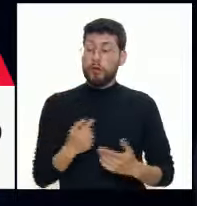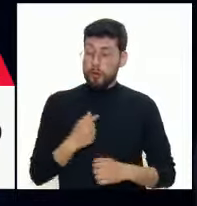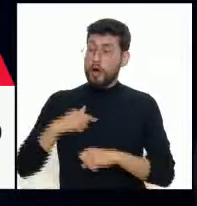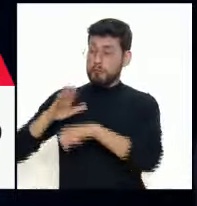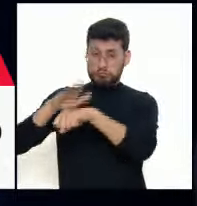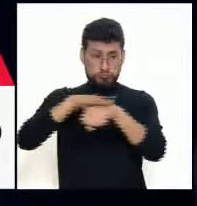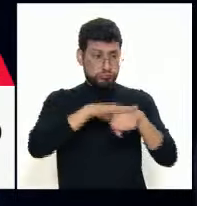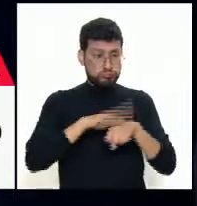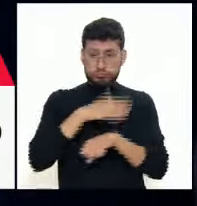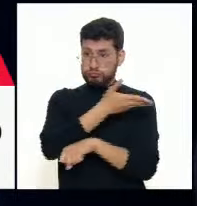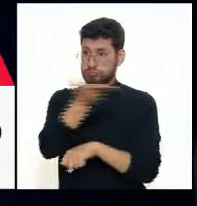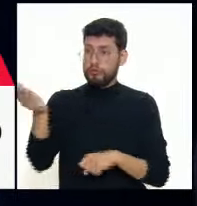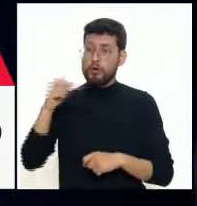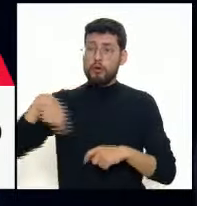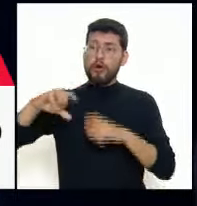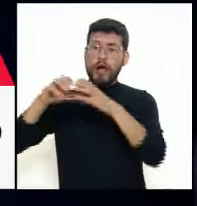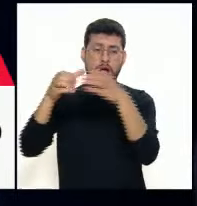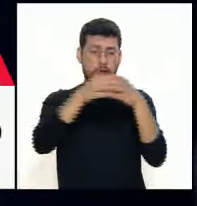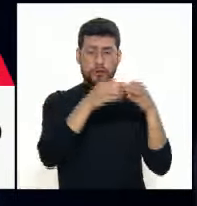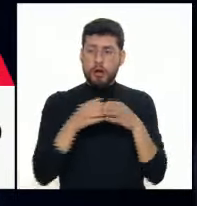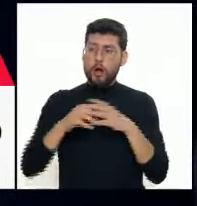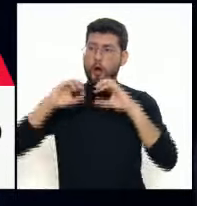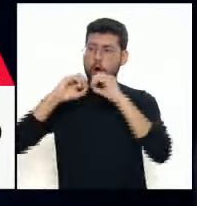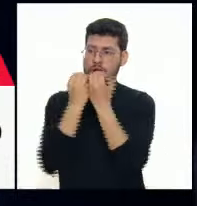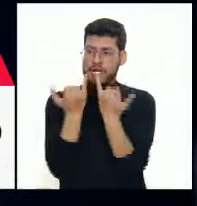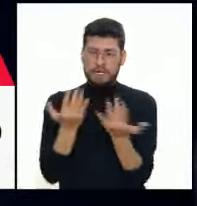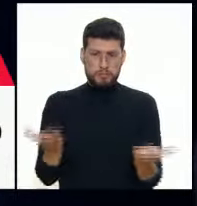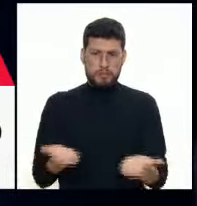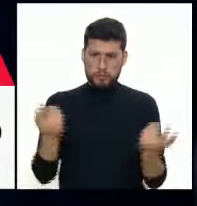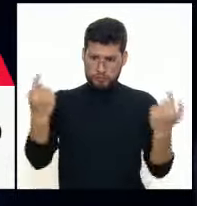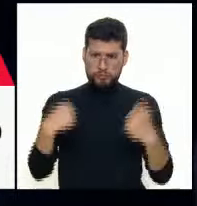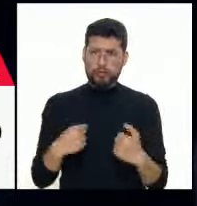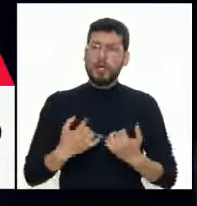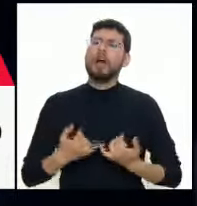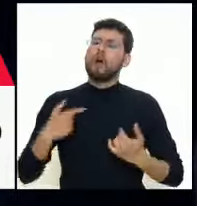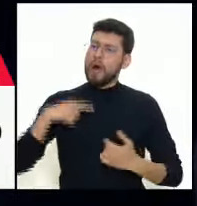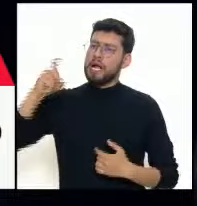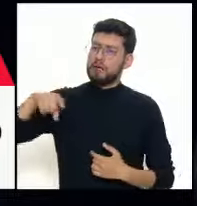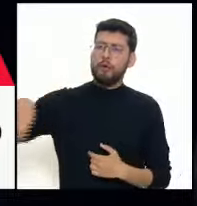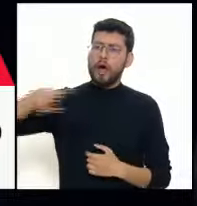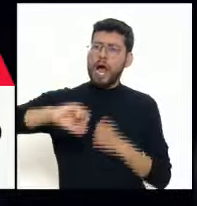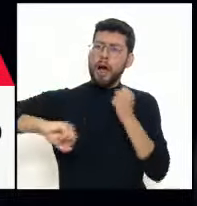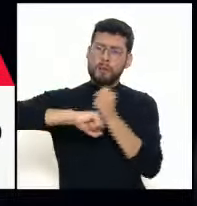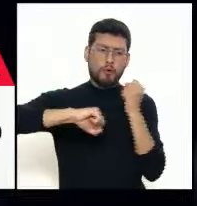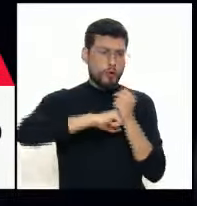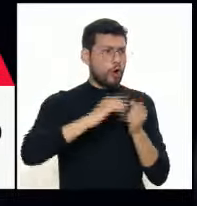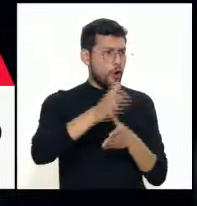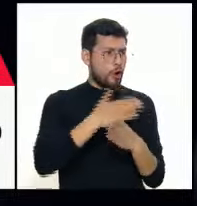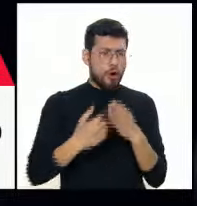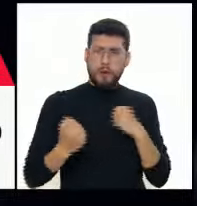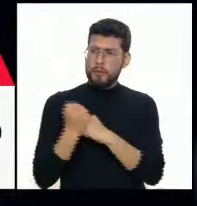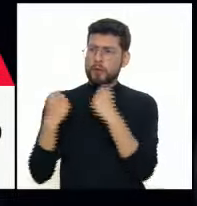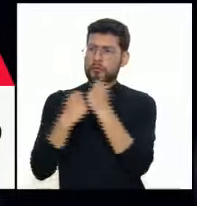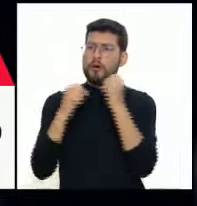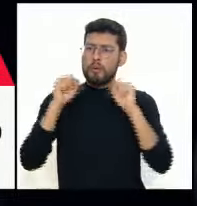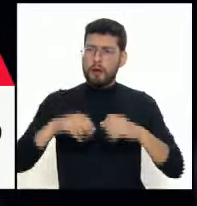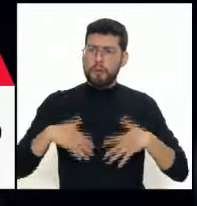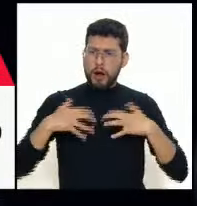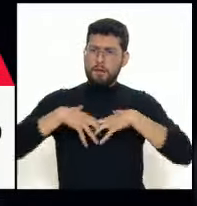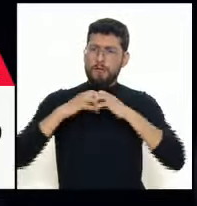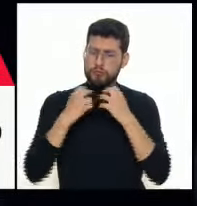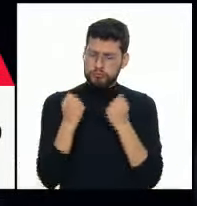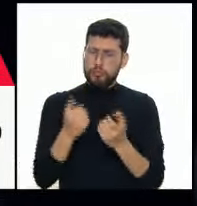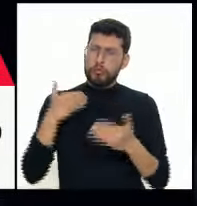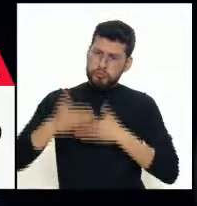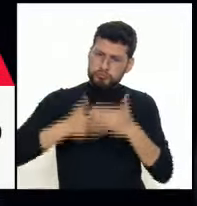un llamado a todas las entidades y organizaciones aquí presentes. Necesitamos su apoyo y colaboración para seguir fortaleciendo este